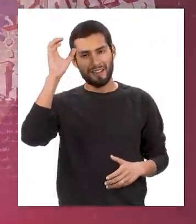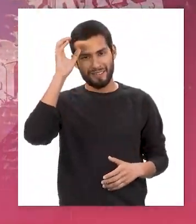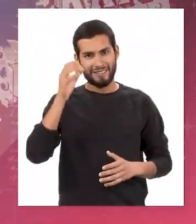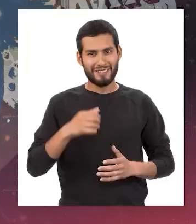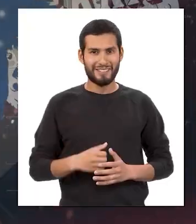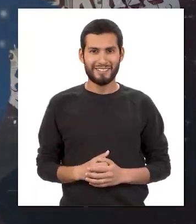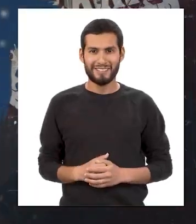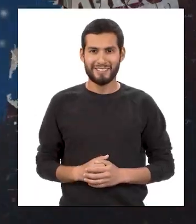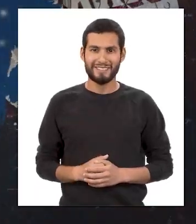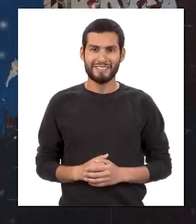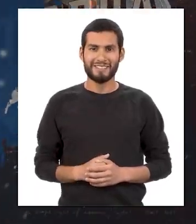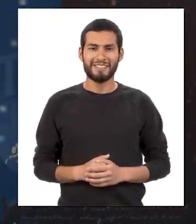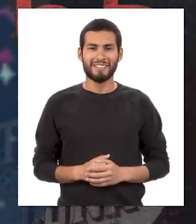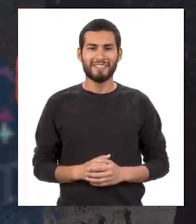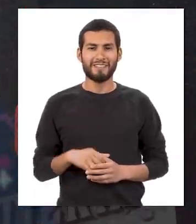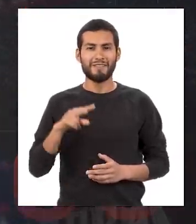Luna,